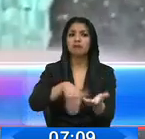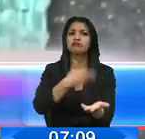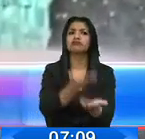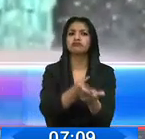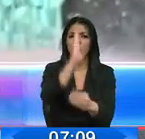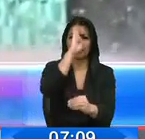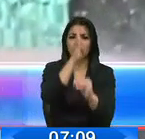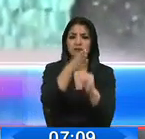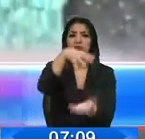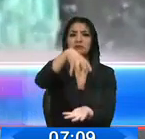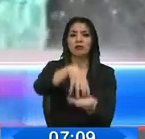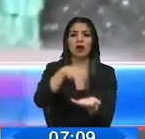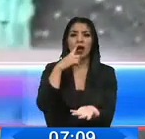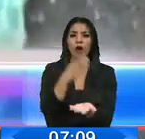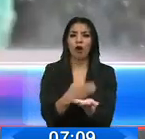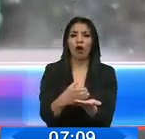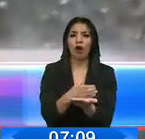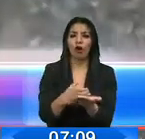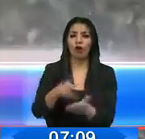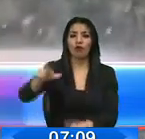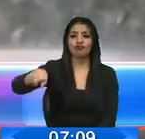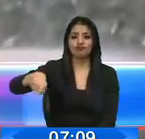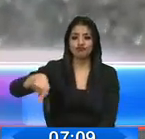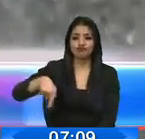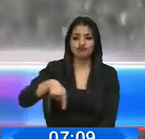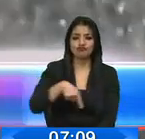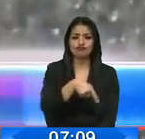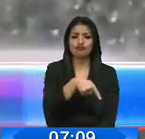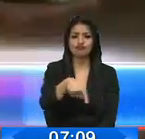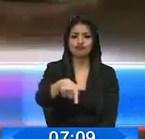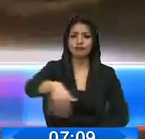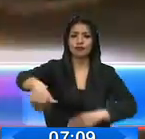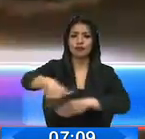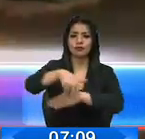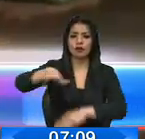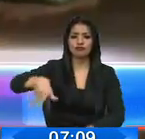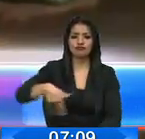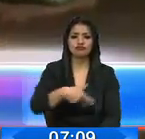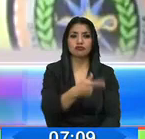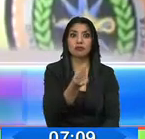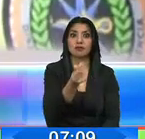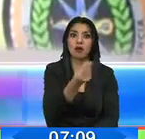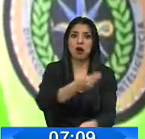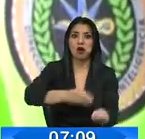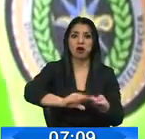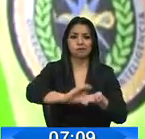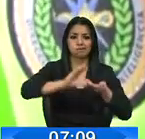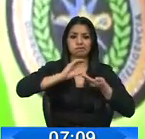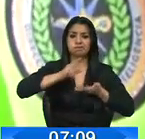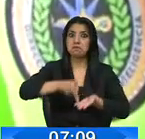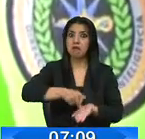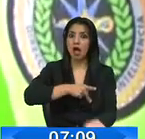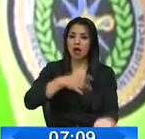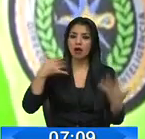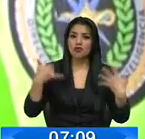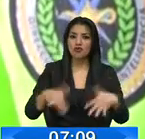Oro, es decir, atraviesan el país de frontera a frontera, porque las ganancias serían grandes. Estamos coordinando constantemente con ellos para